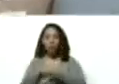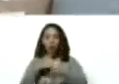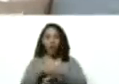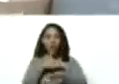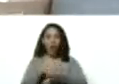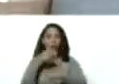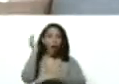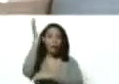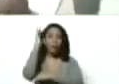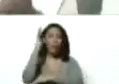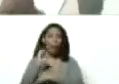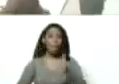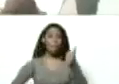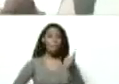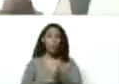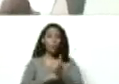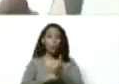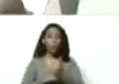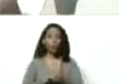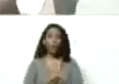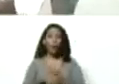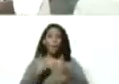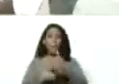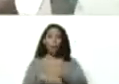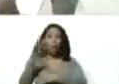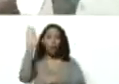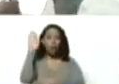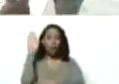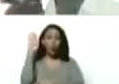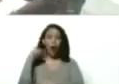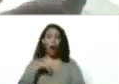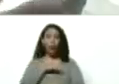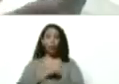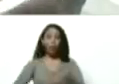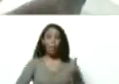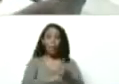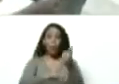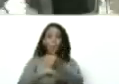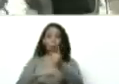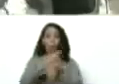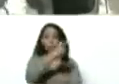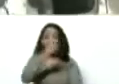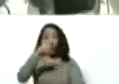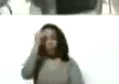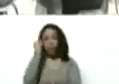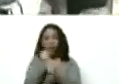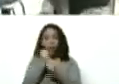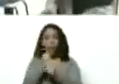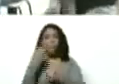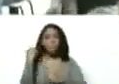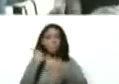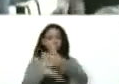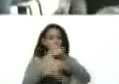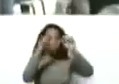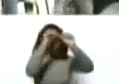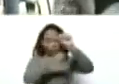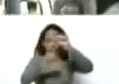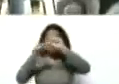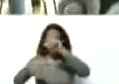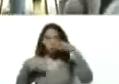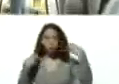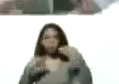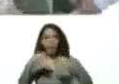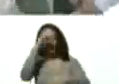asambleas de propulsores y propulsoras. Vamos a juramentar a nuestros propulsores y propulsoras, vamos a revisar el papel de trabajo,